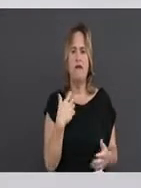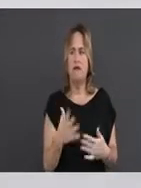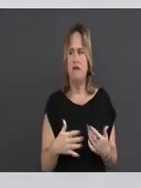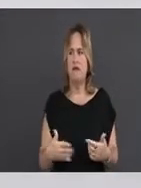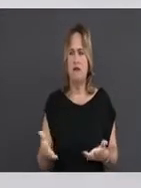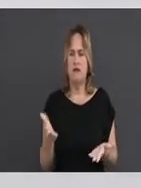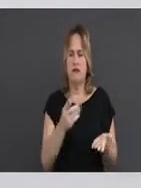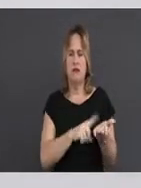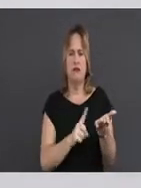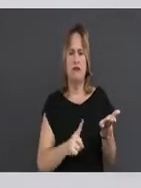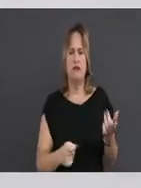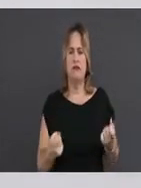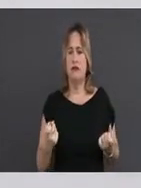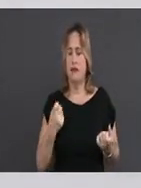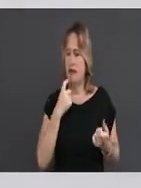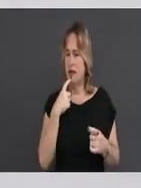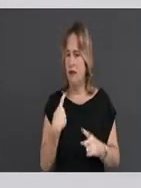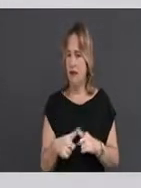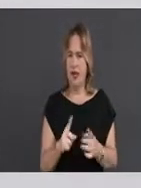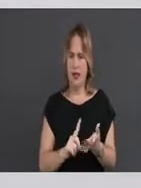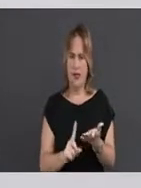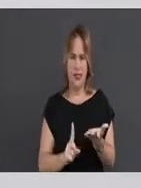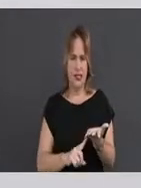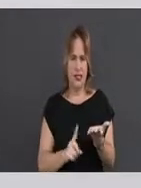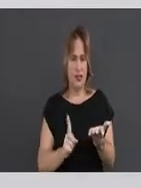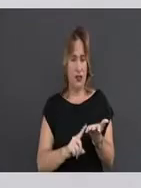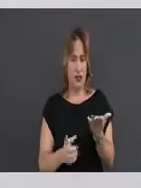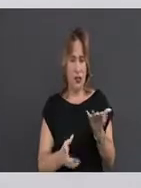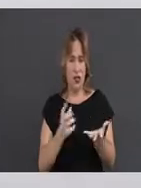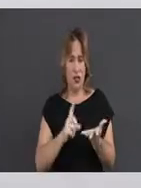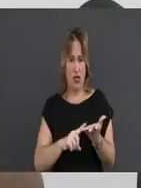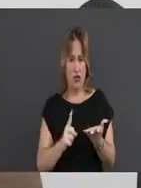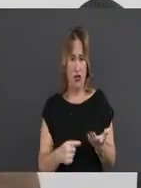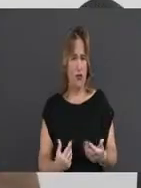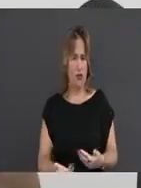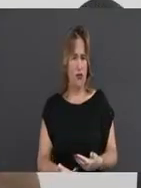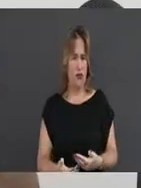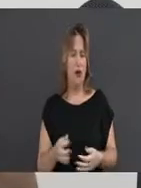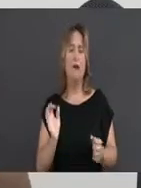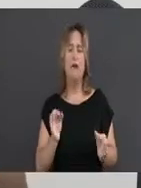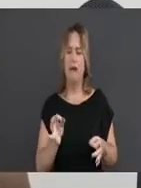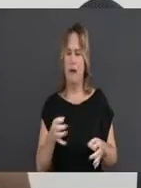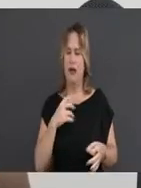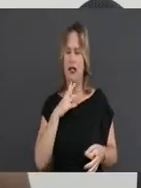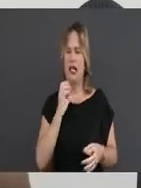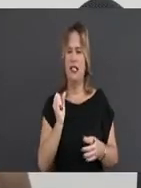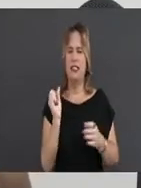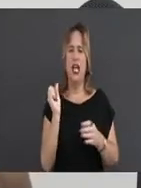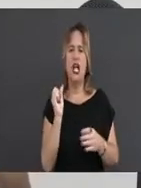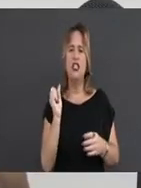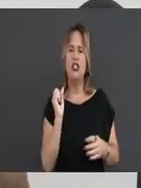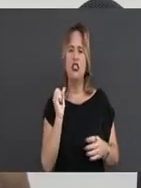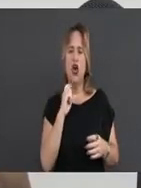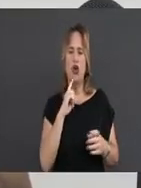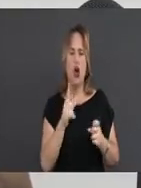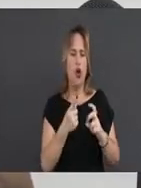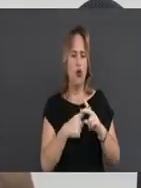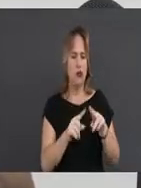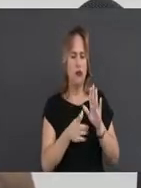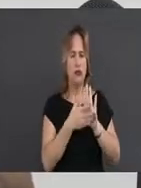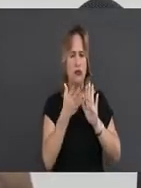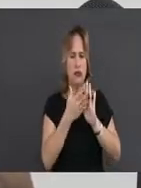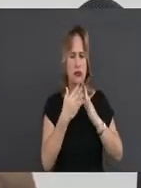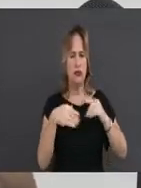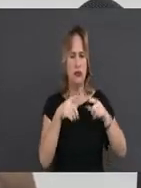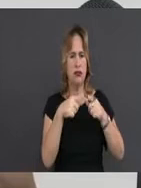situación energética se hace más necesario e imprescindible. Sí, ciertamente cuando comenzamos a implementar